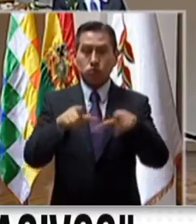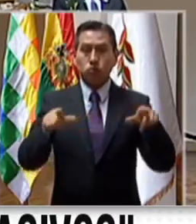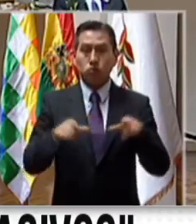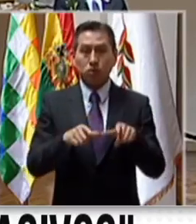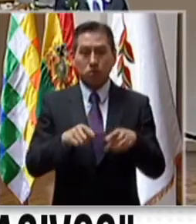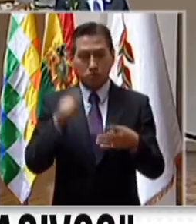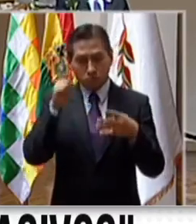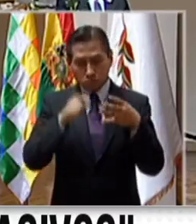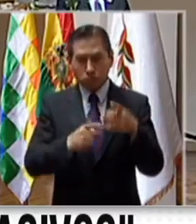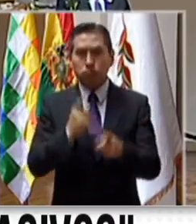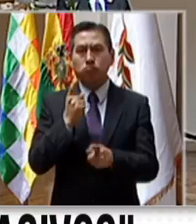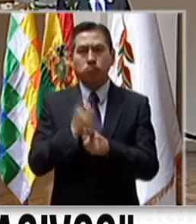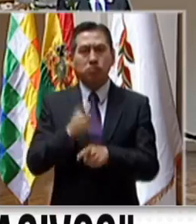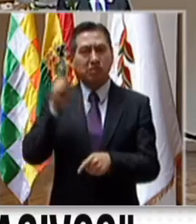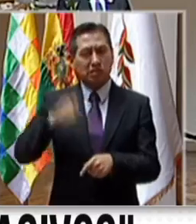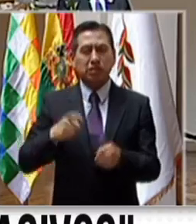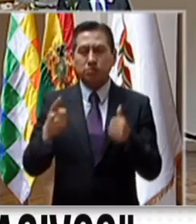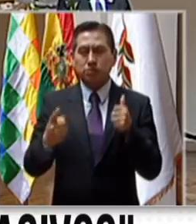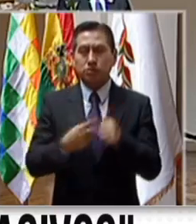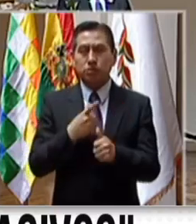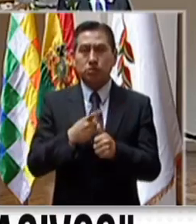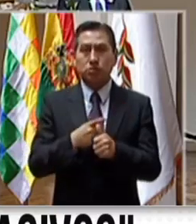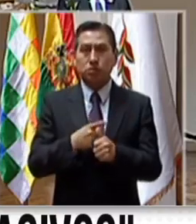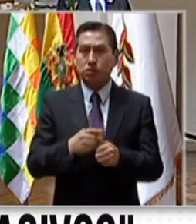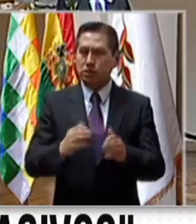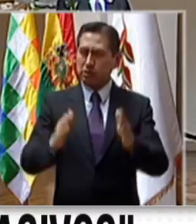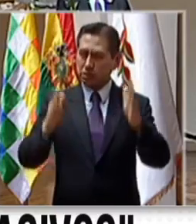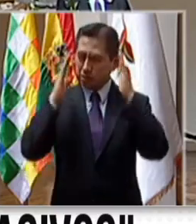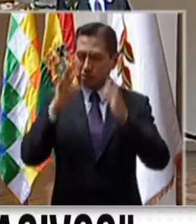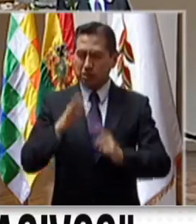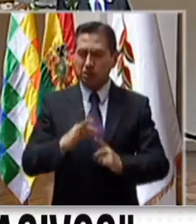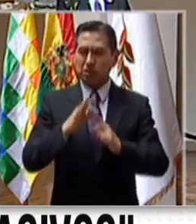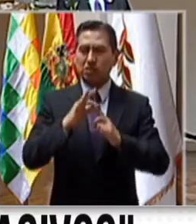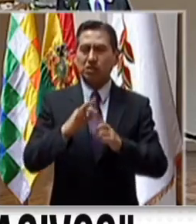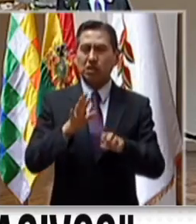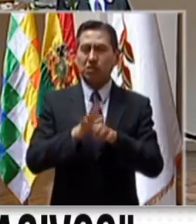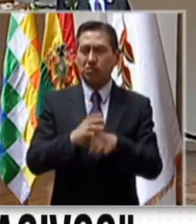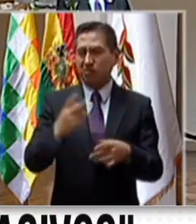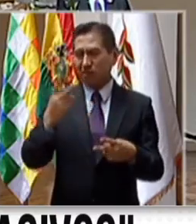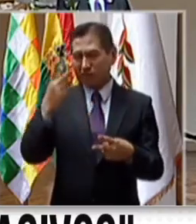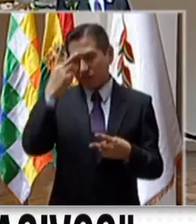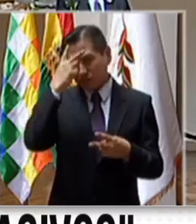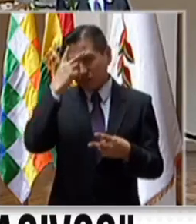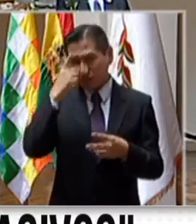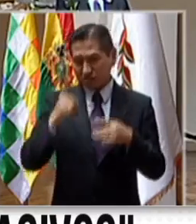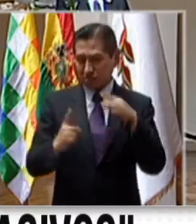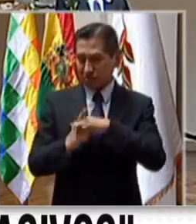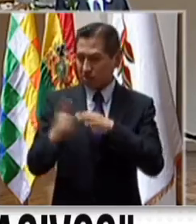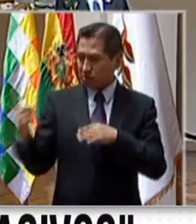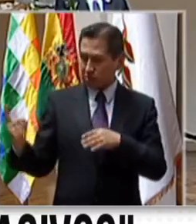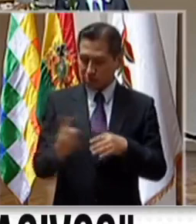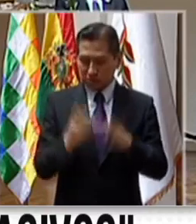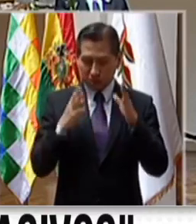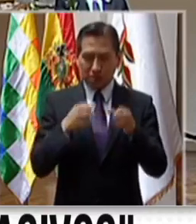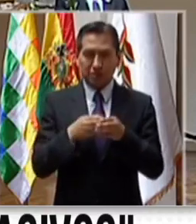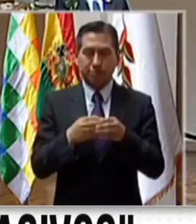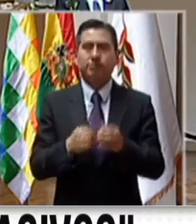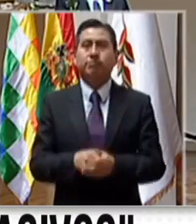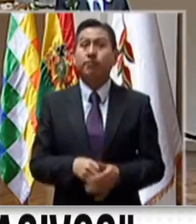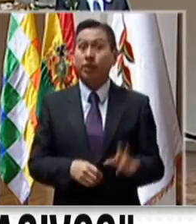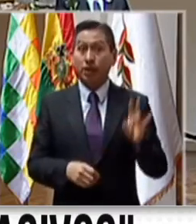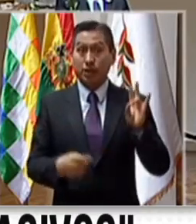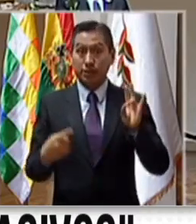las condiciones para la atención exclusiva de todos los casos confirmados de coronavirus.